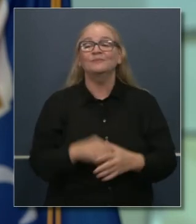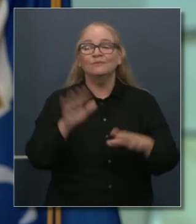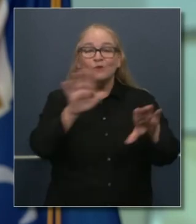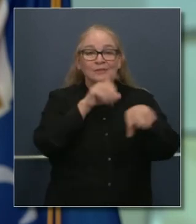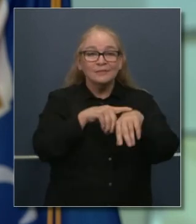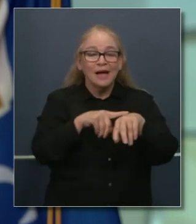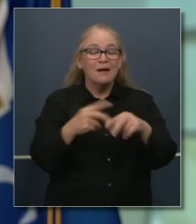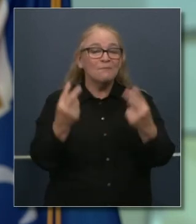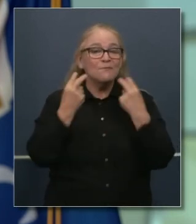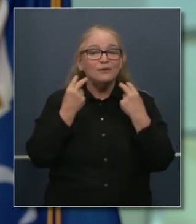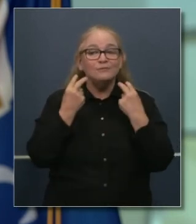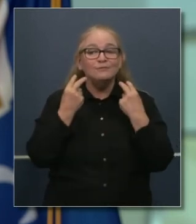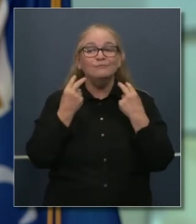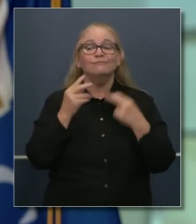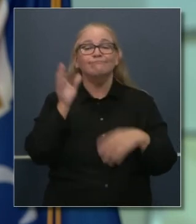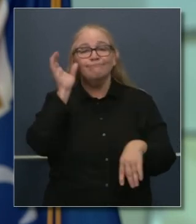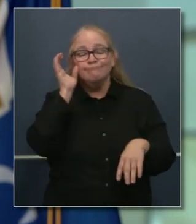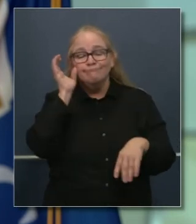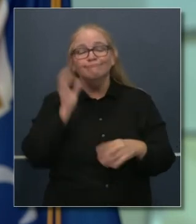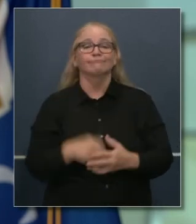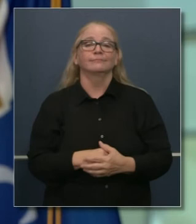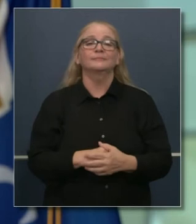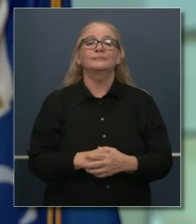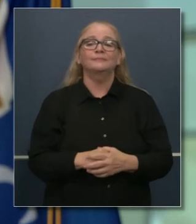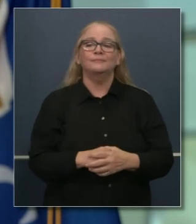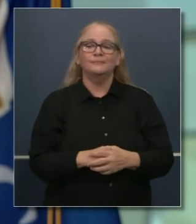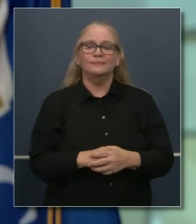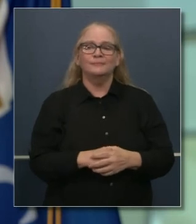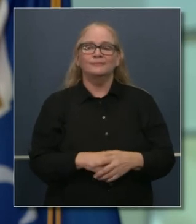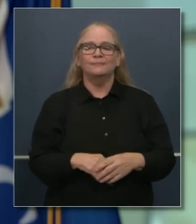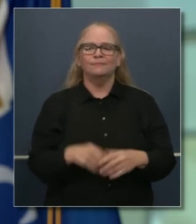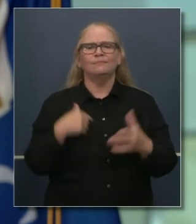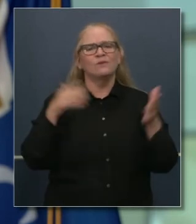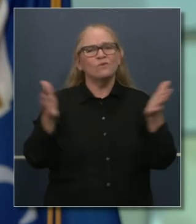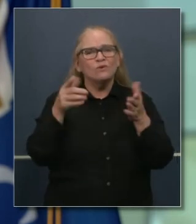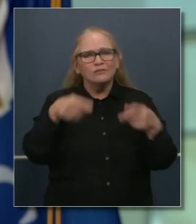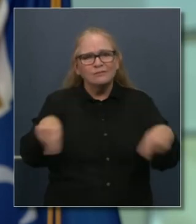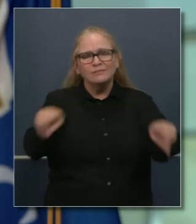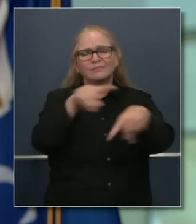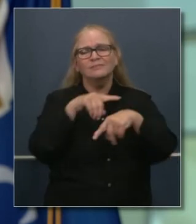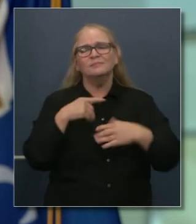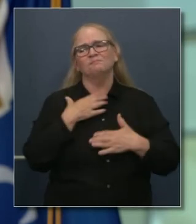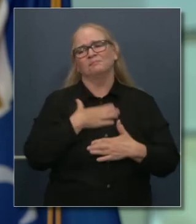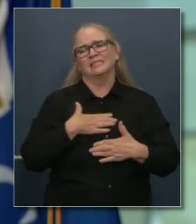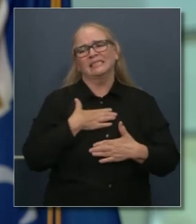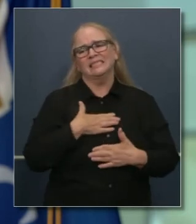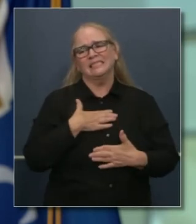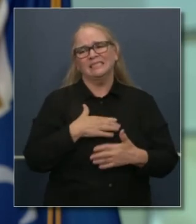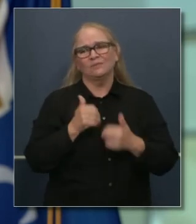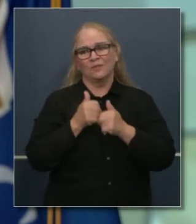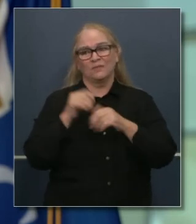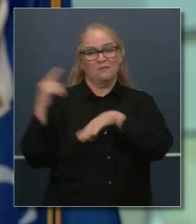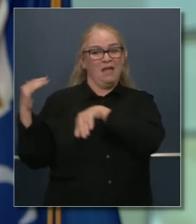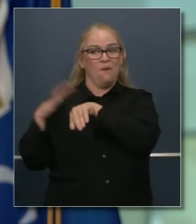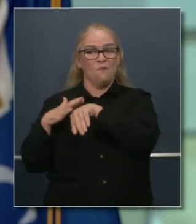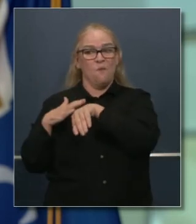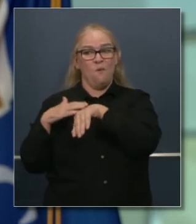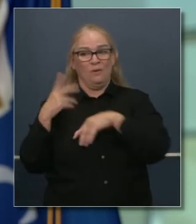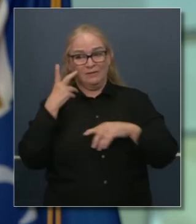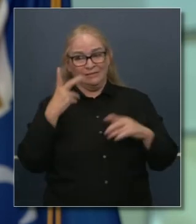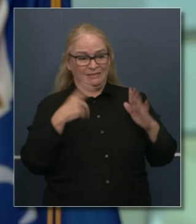acompañarnos el privilegio de y ponerlos al tanto con estas noticias quiero instarles